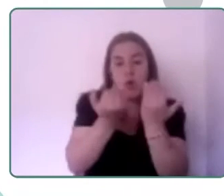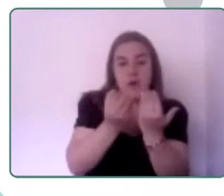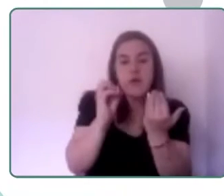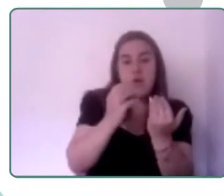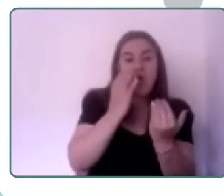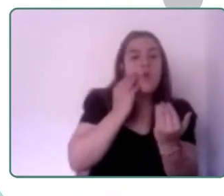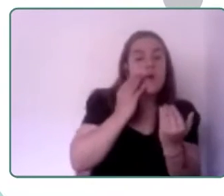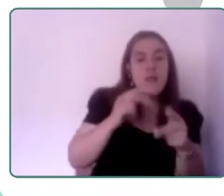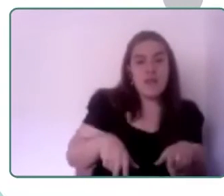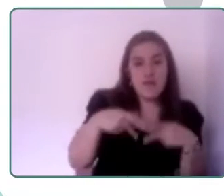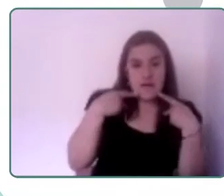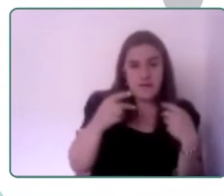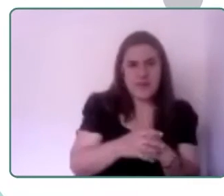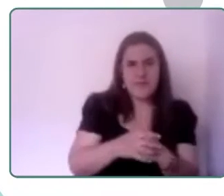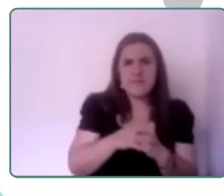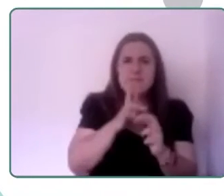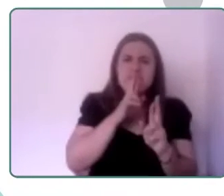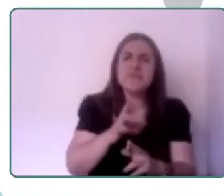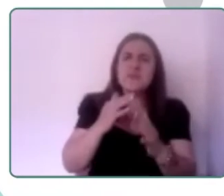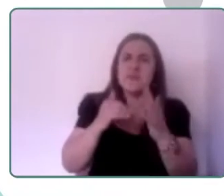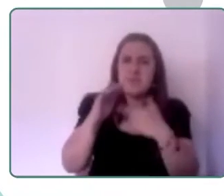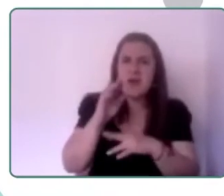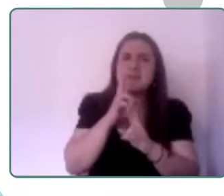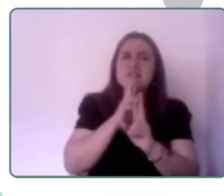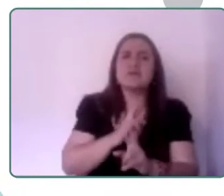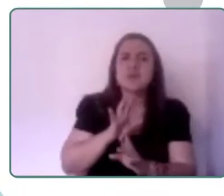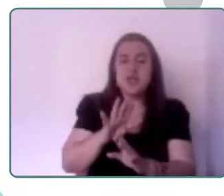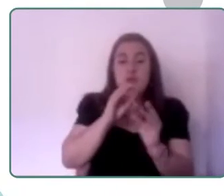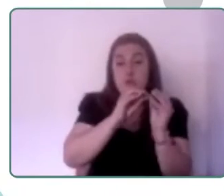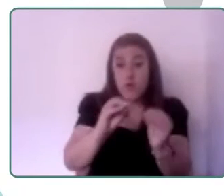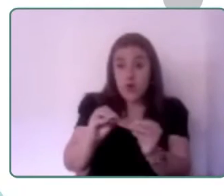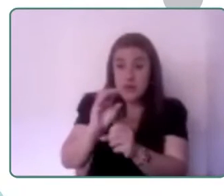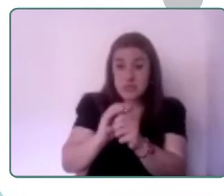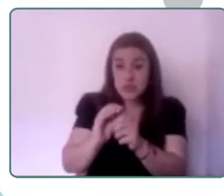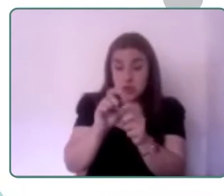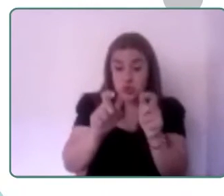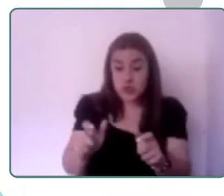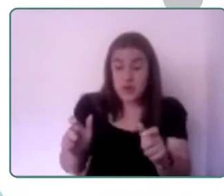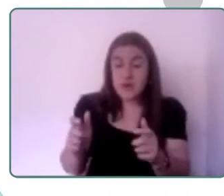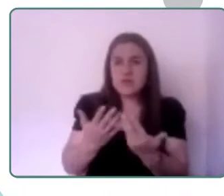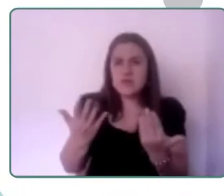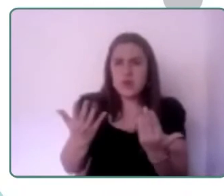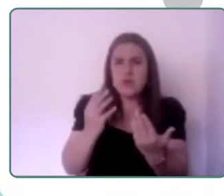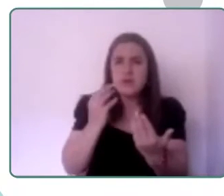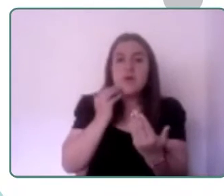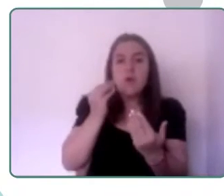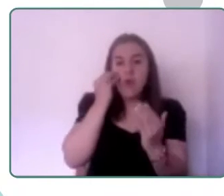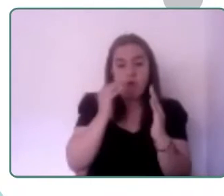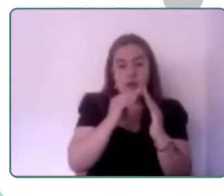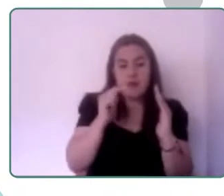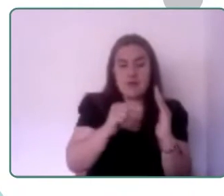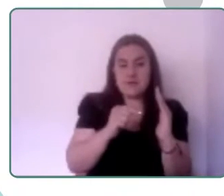énfasis grande donde ellos reconocen que la formación ciudadana la han recibido en su hogar y un